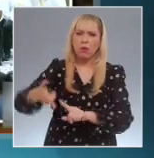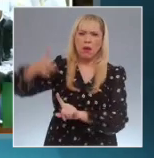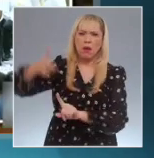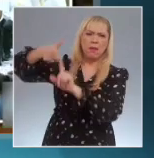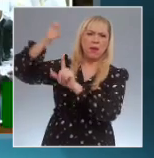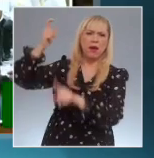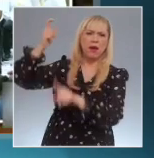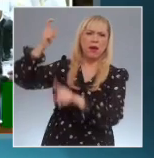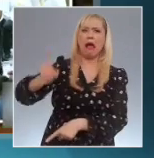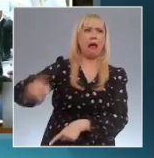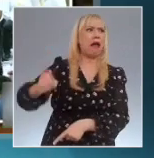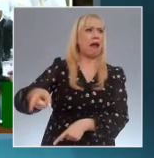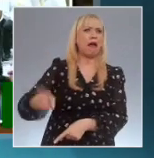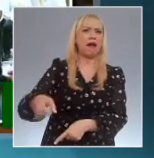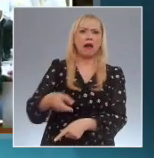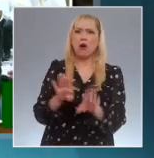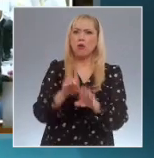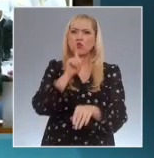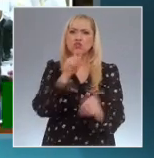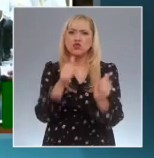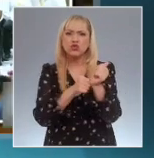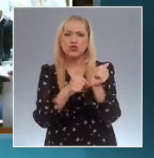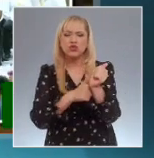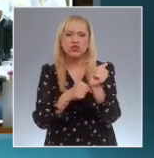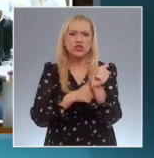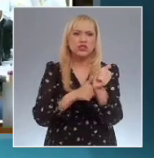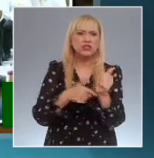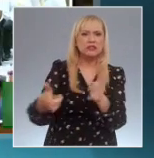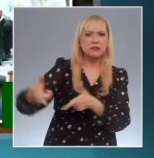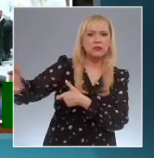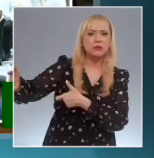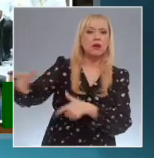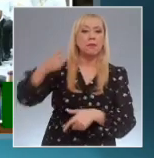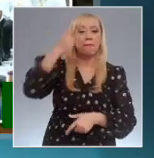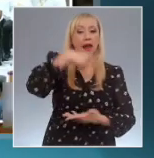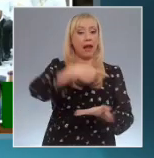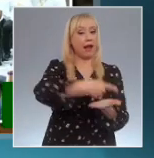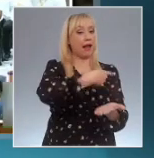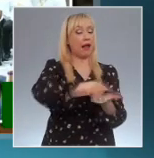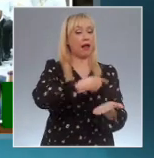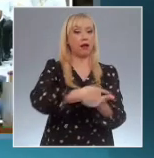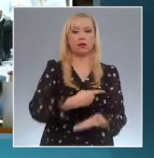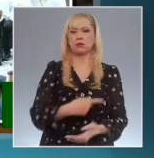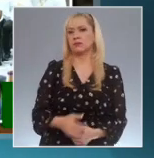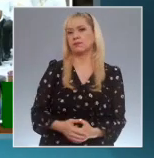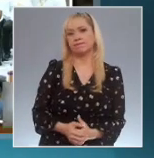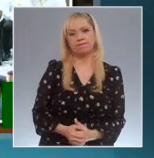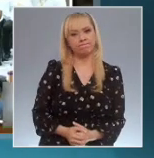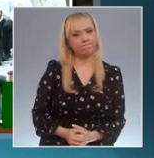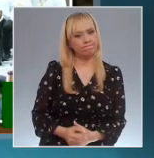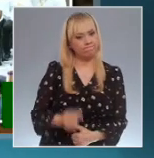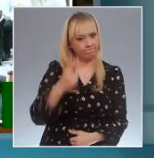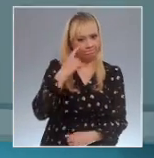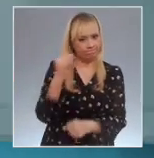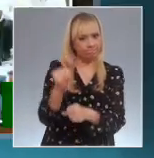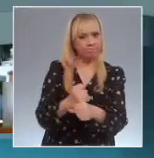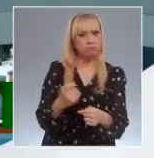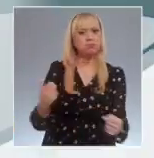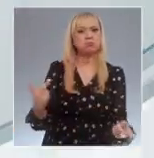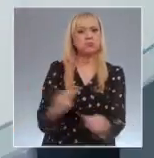obtener ascensos y condecoraciones. Para el canal del Poder Judicial de la Federación, Héctor García Mejía.